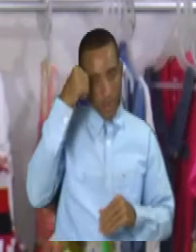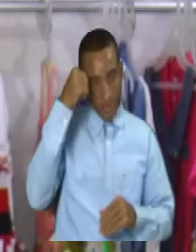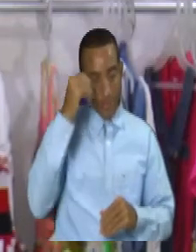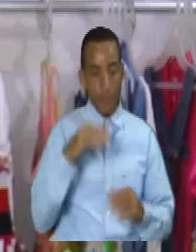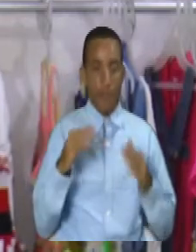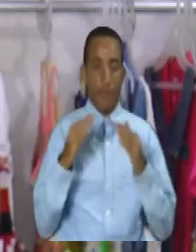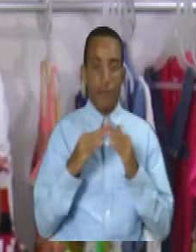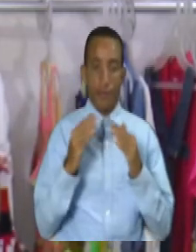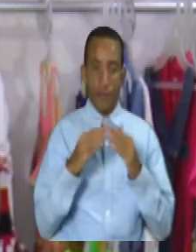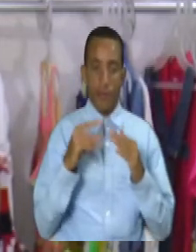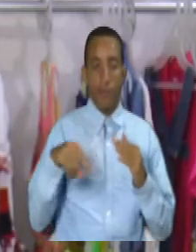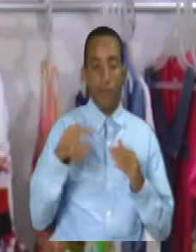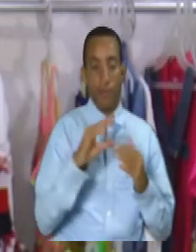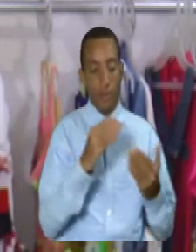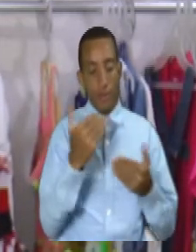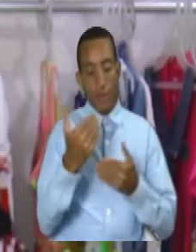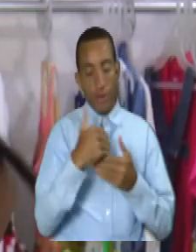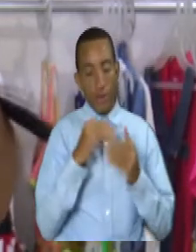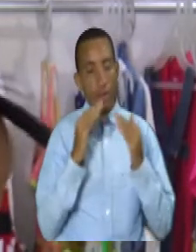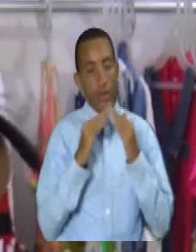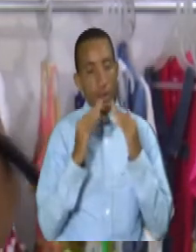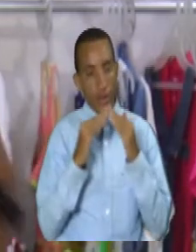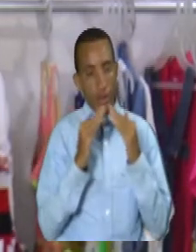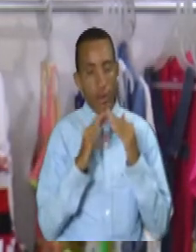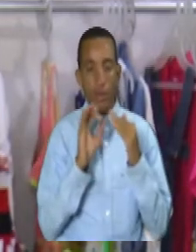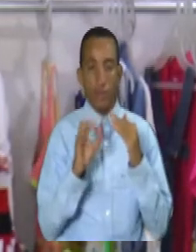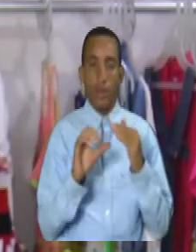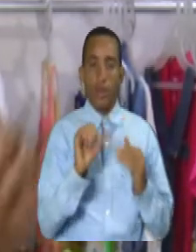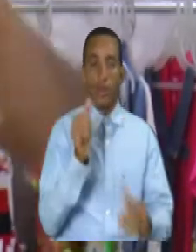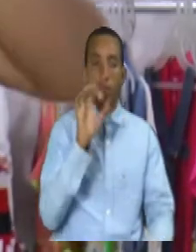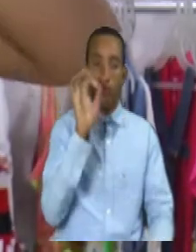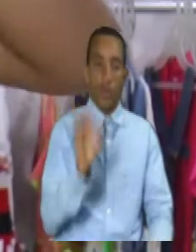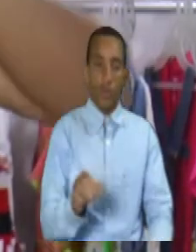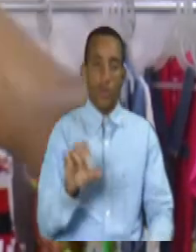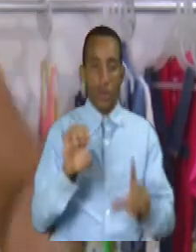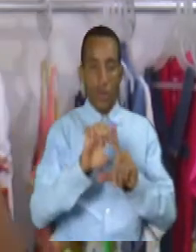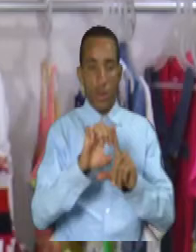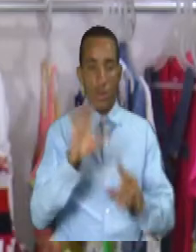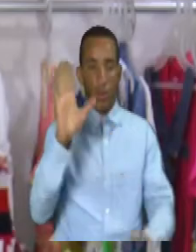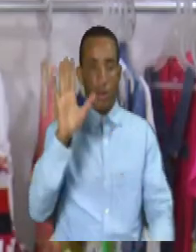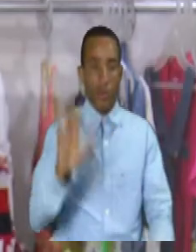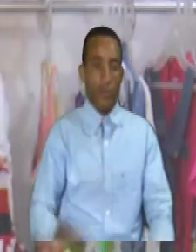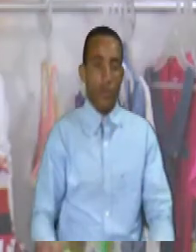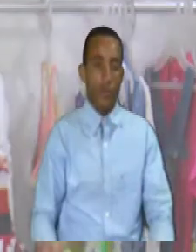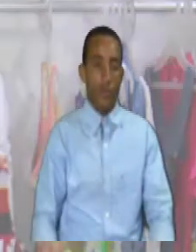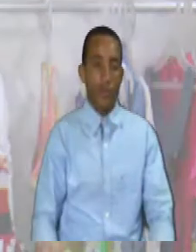y los invitamos a que nos acompañen siempre a las 10 en punto de la mañana aquí por Enlace Televisión. Chao.